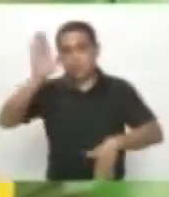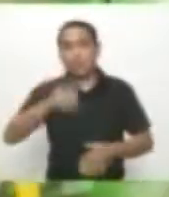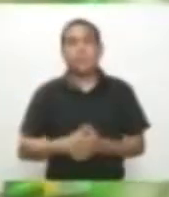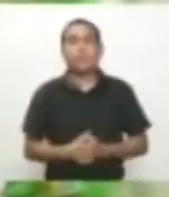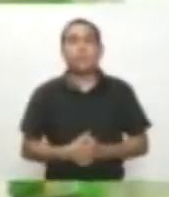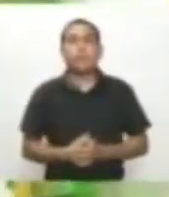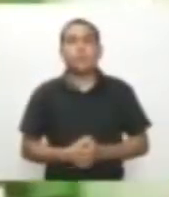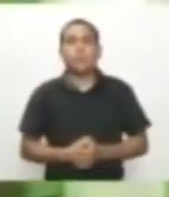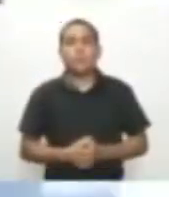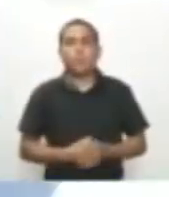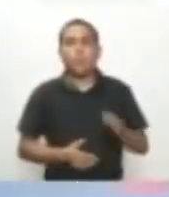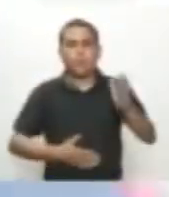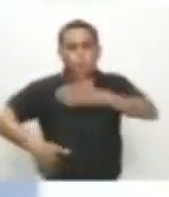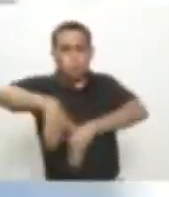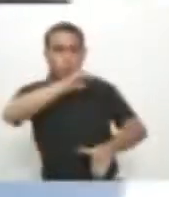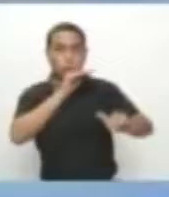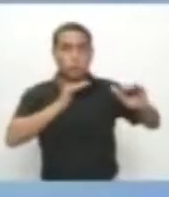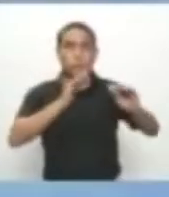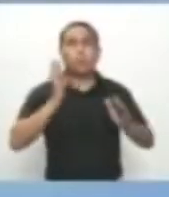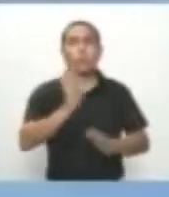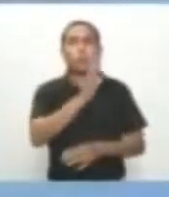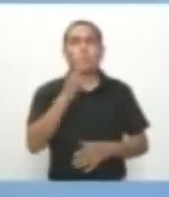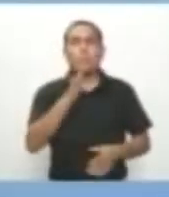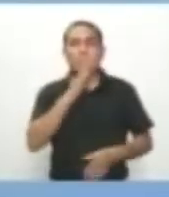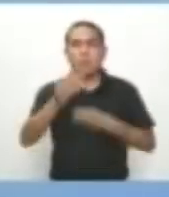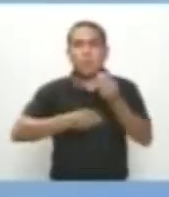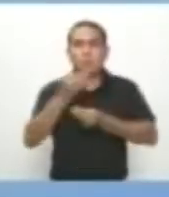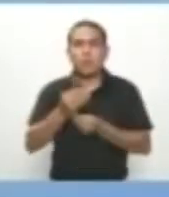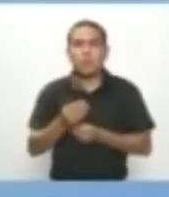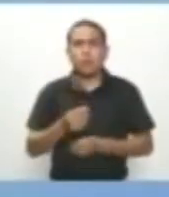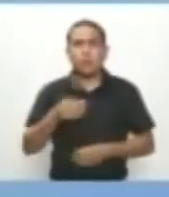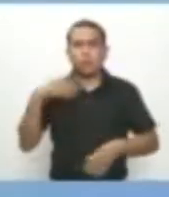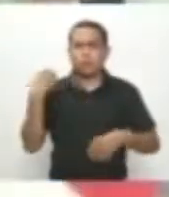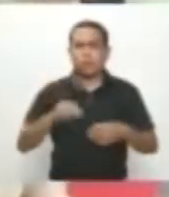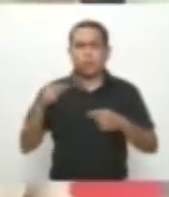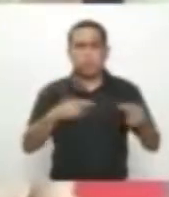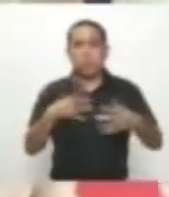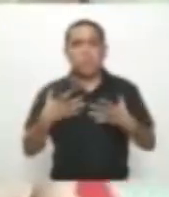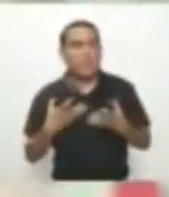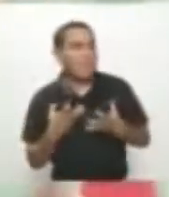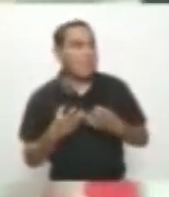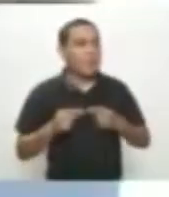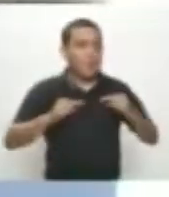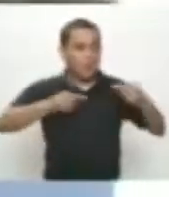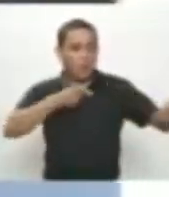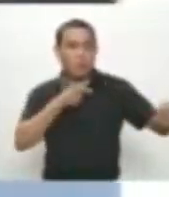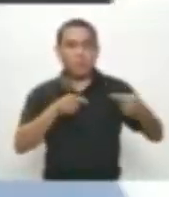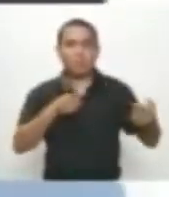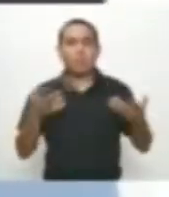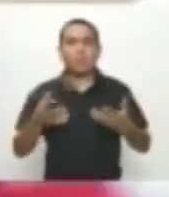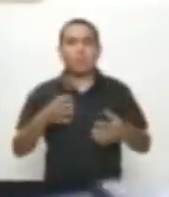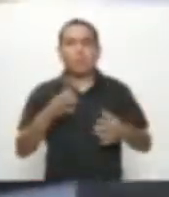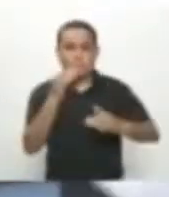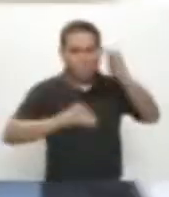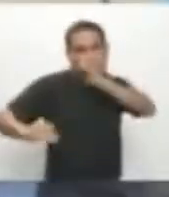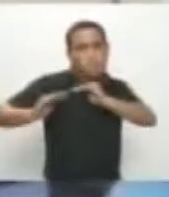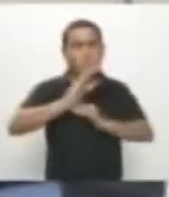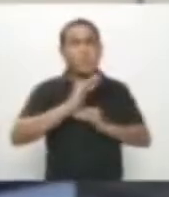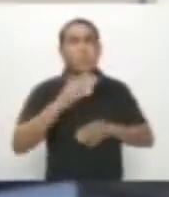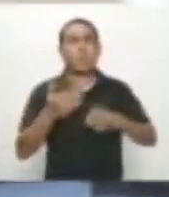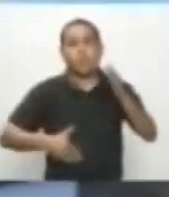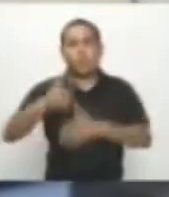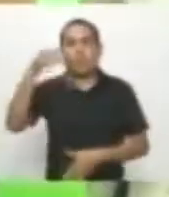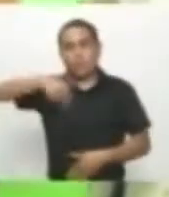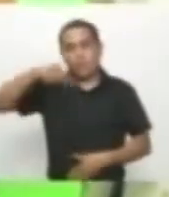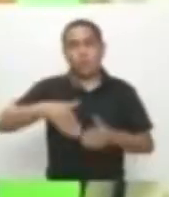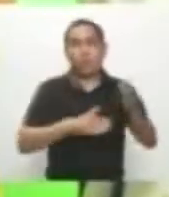karatecas barranquilleros Shani Torres y Luis Alberto Triviño llegaron llenos de muchas expectativas al Campeonato Panamericano de Karate que se disputará desde hoy hasta